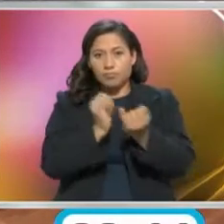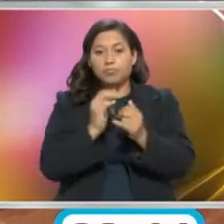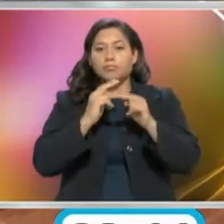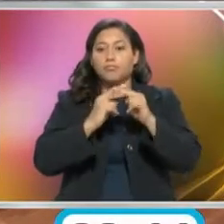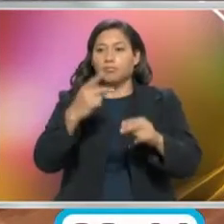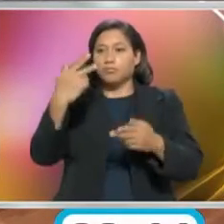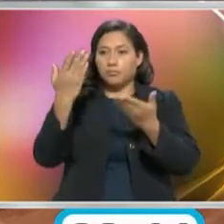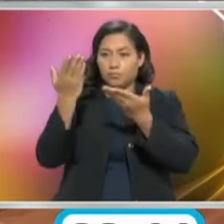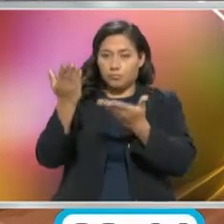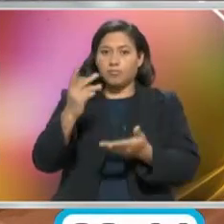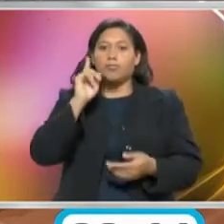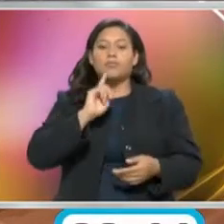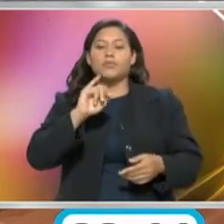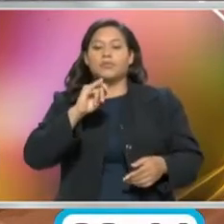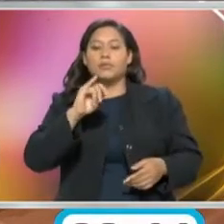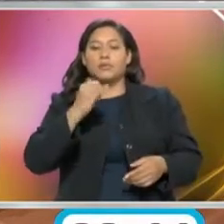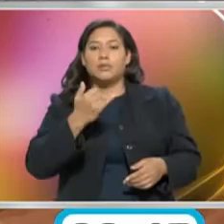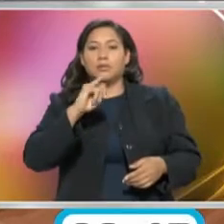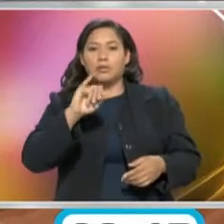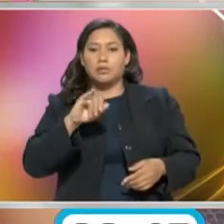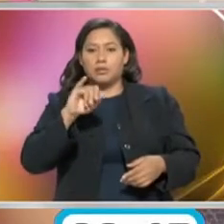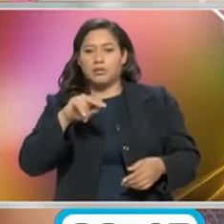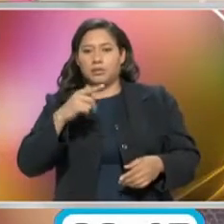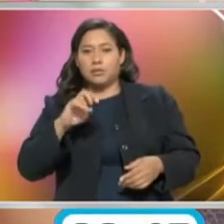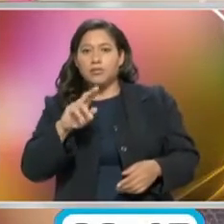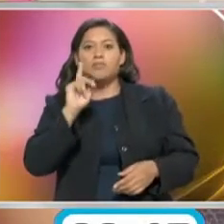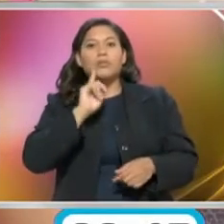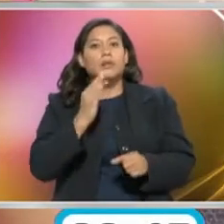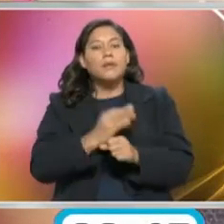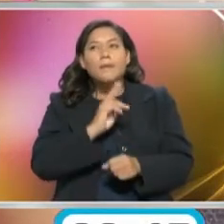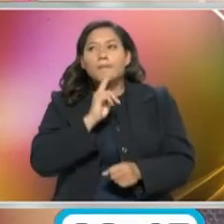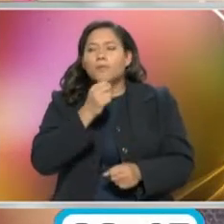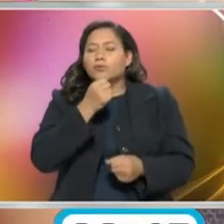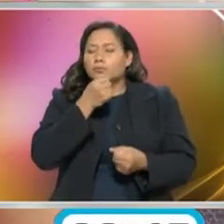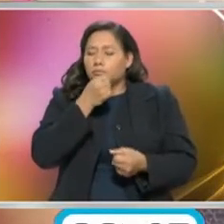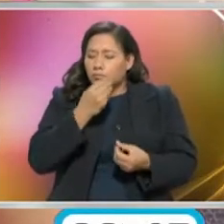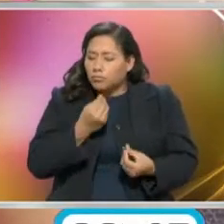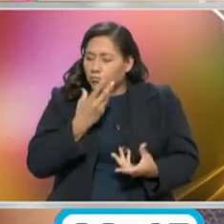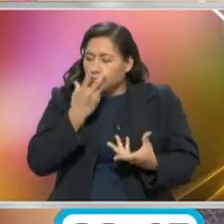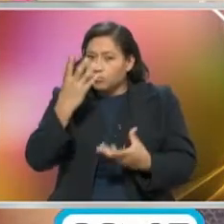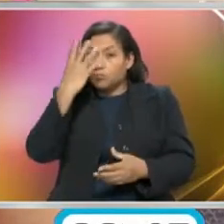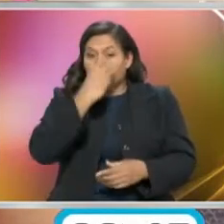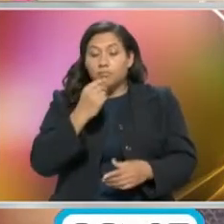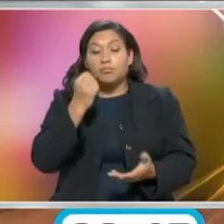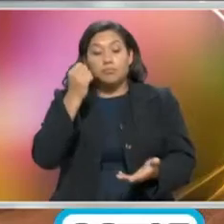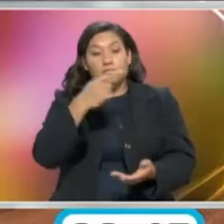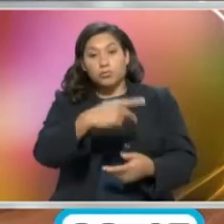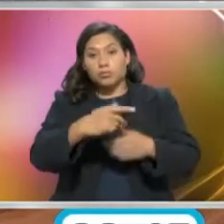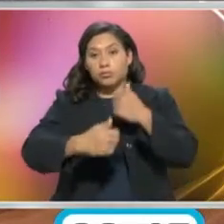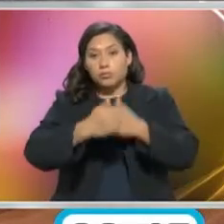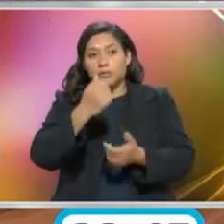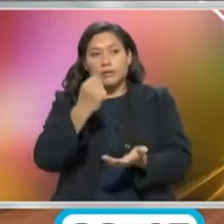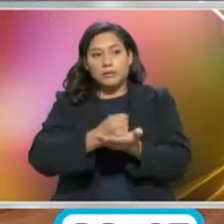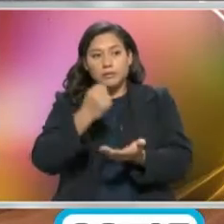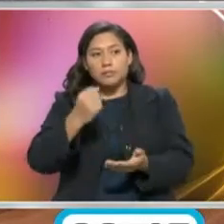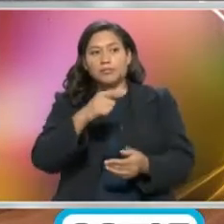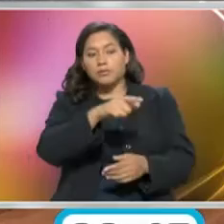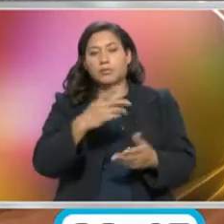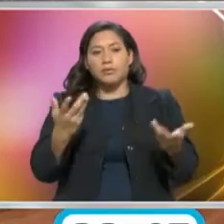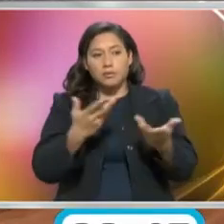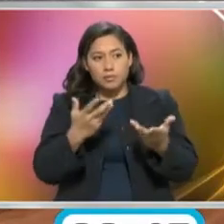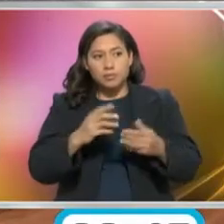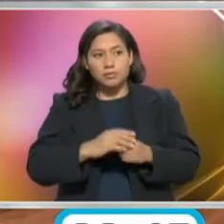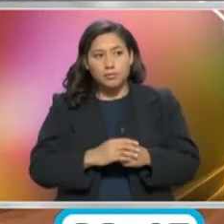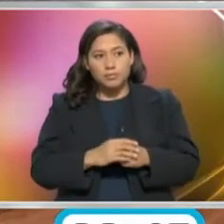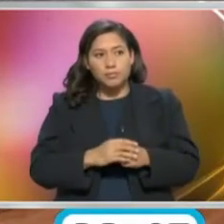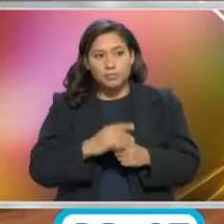trayectoria de Ginger, ¿no? Decía yo que es la mezzosoprano del momento. Su carrera, bueno, pues avala todo lo que ha hecho a lo largo de lo